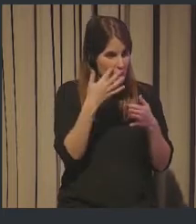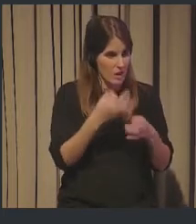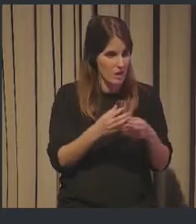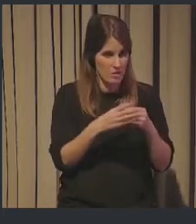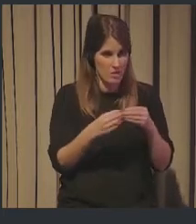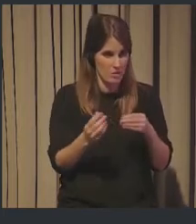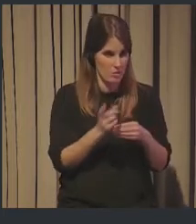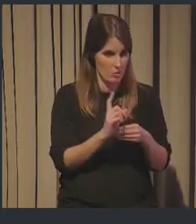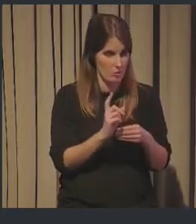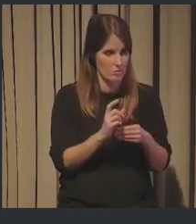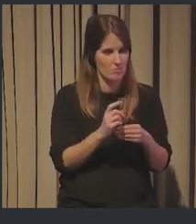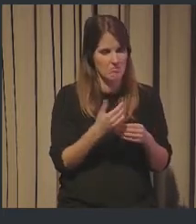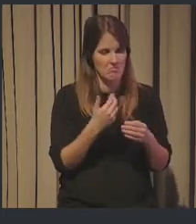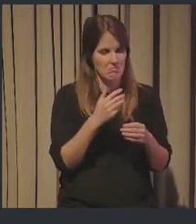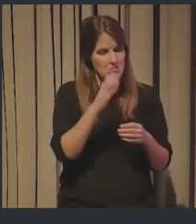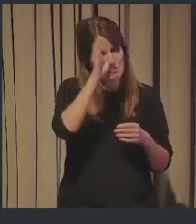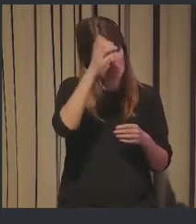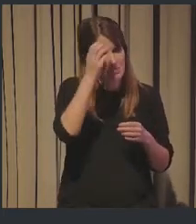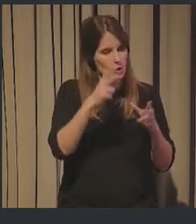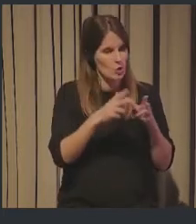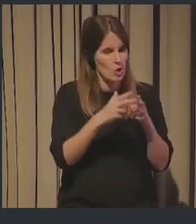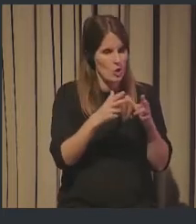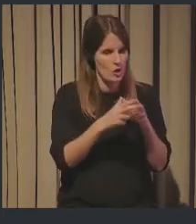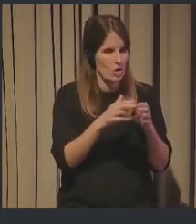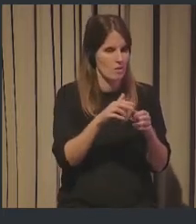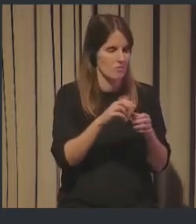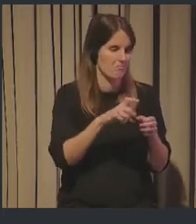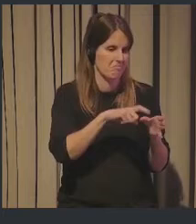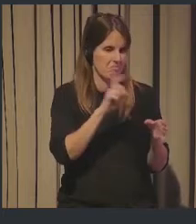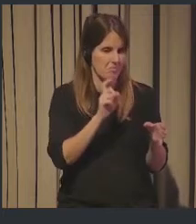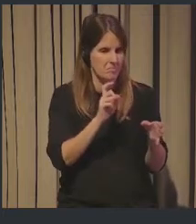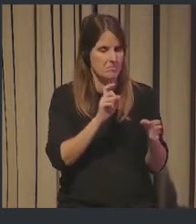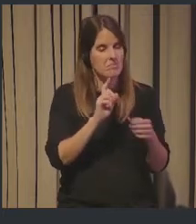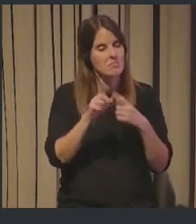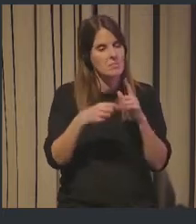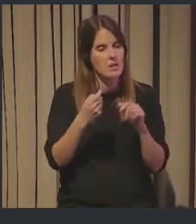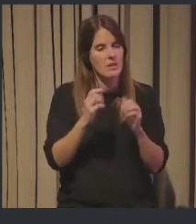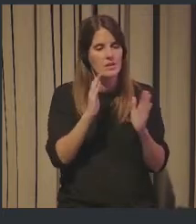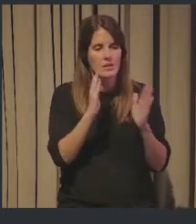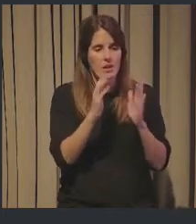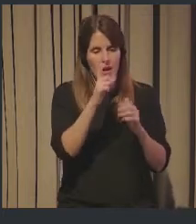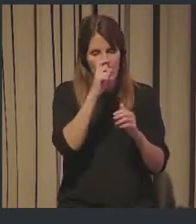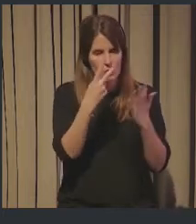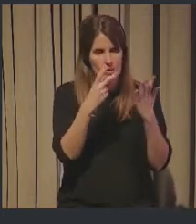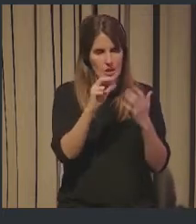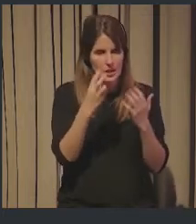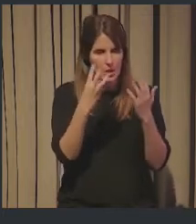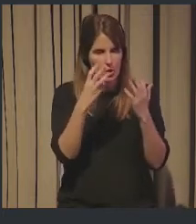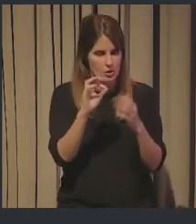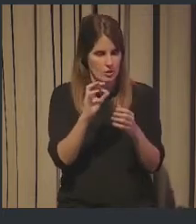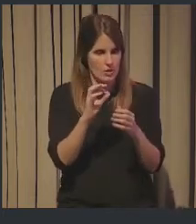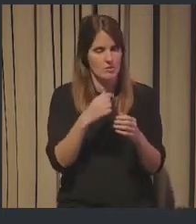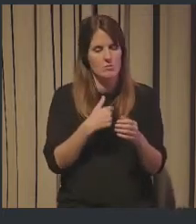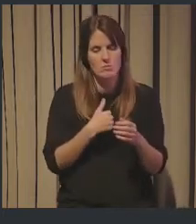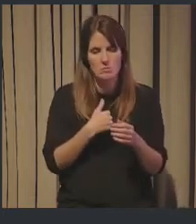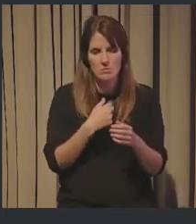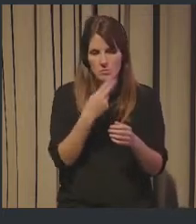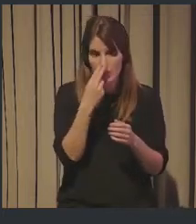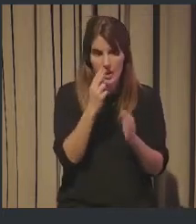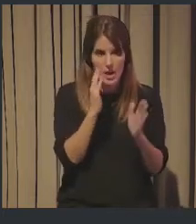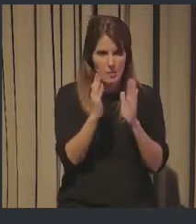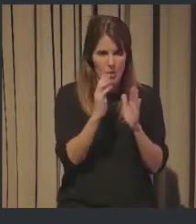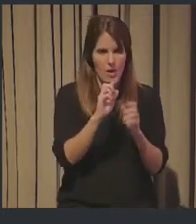la sociología y en los años 70, y los años 70 fue otro momento